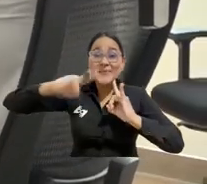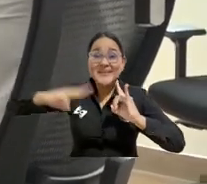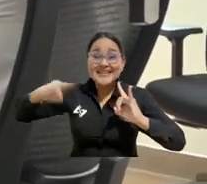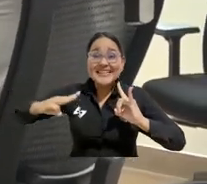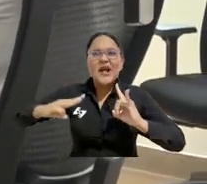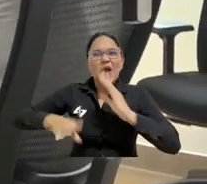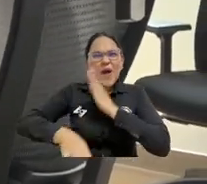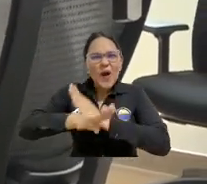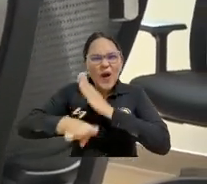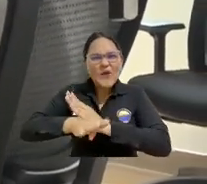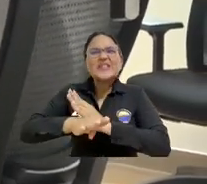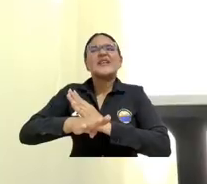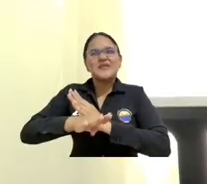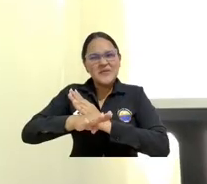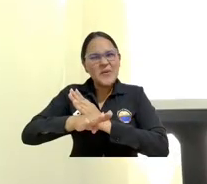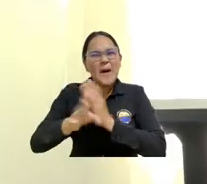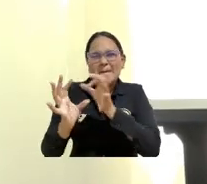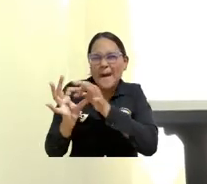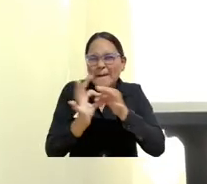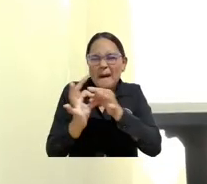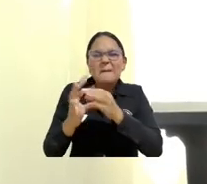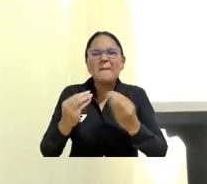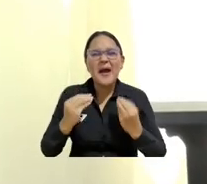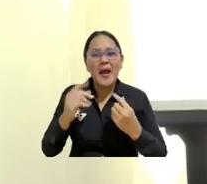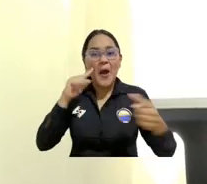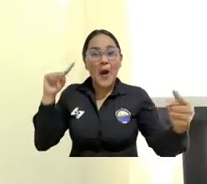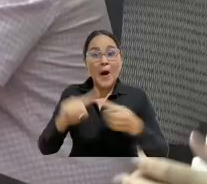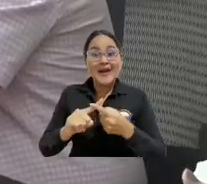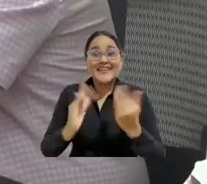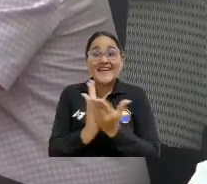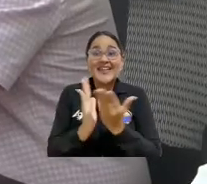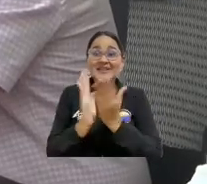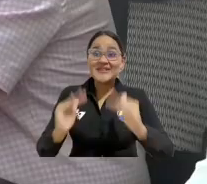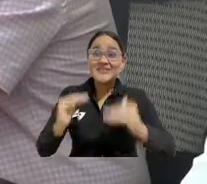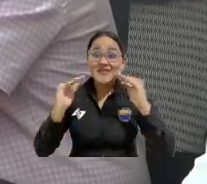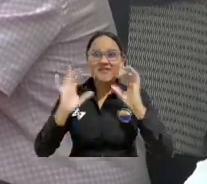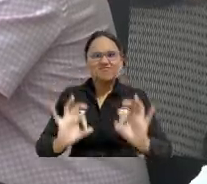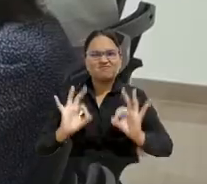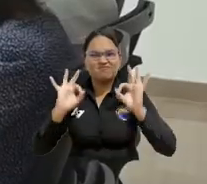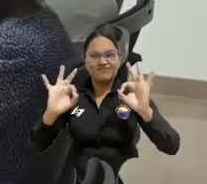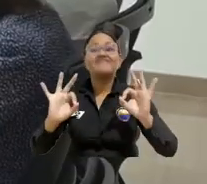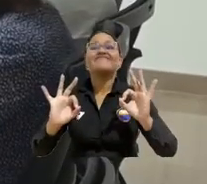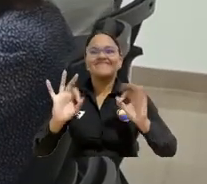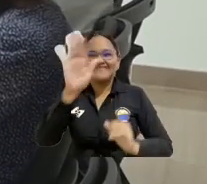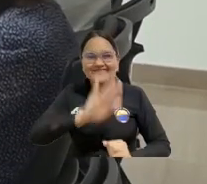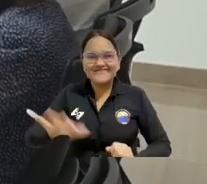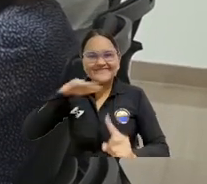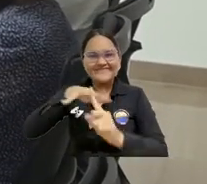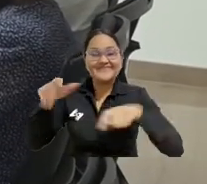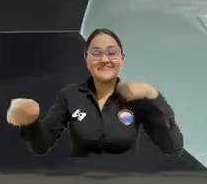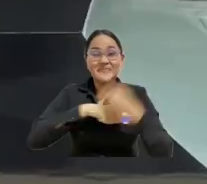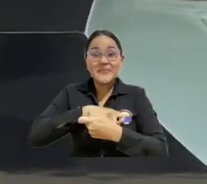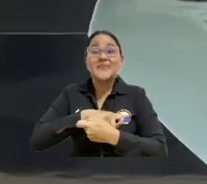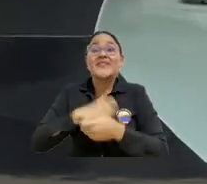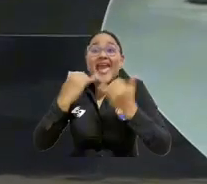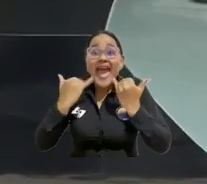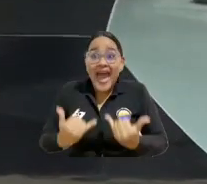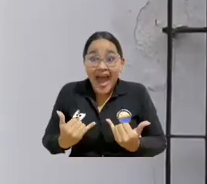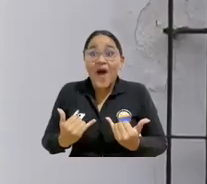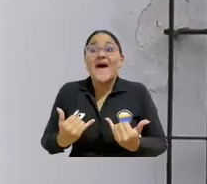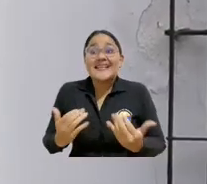la Universidad del Magdalena sigue sumando aliados en pro de brindar educación superior de alta calidad y transformar el